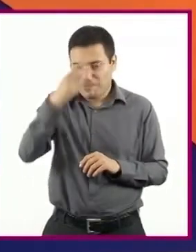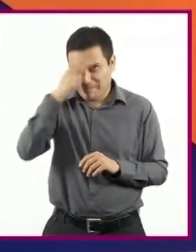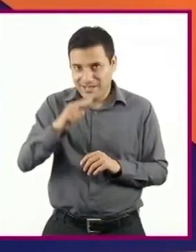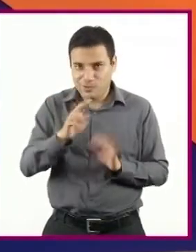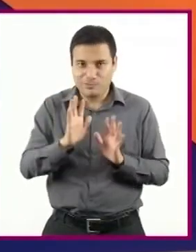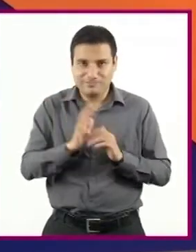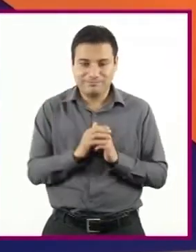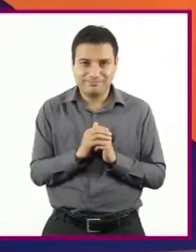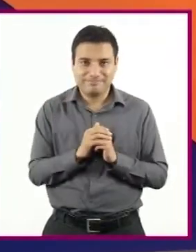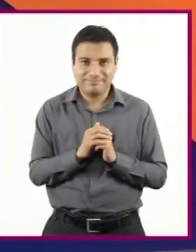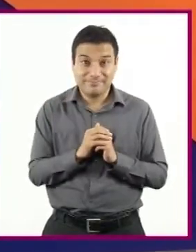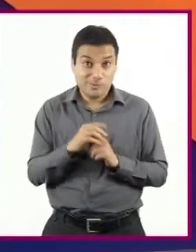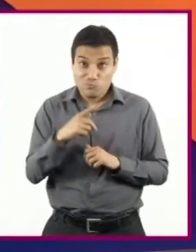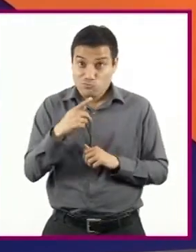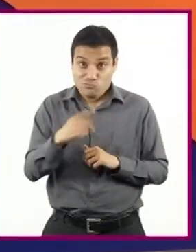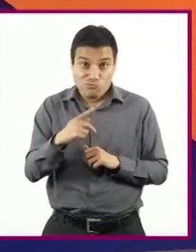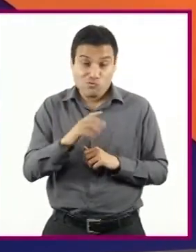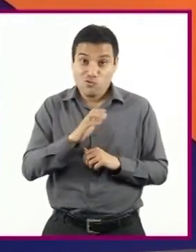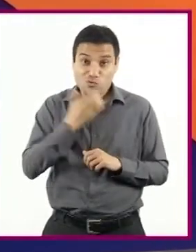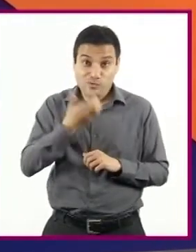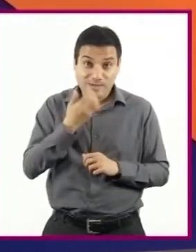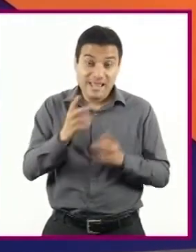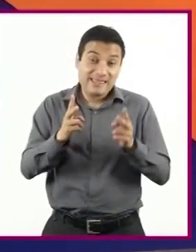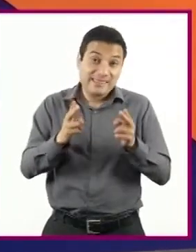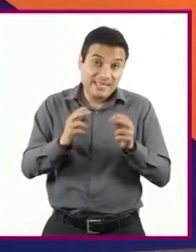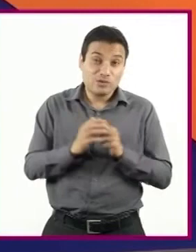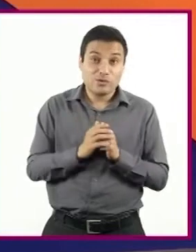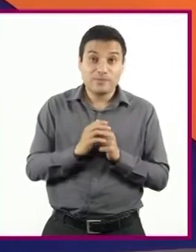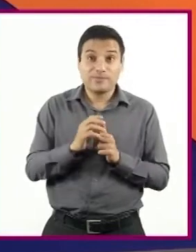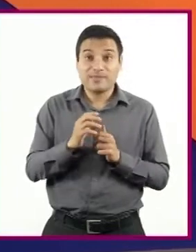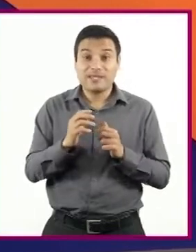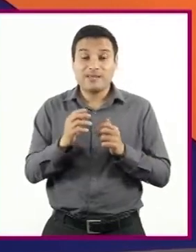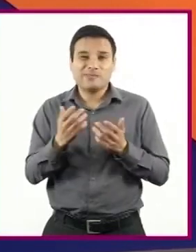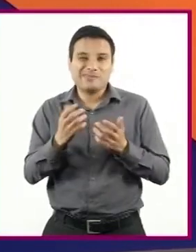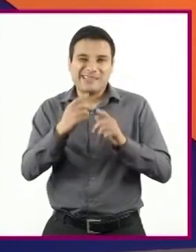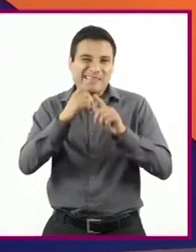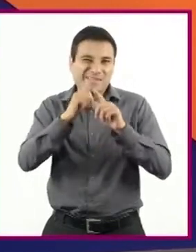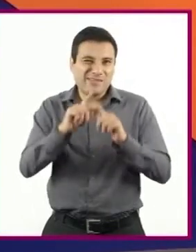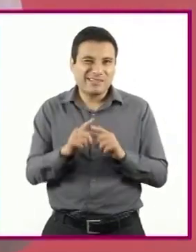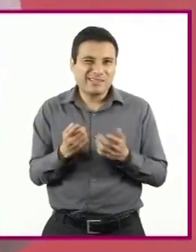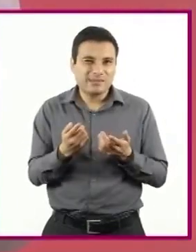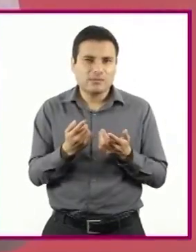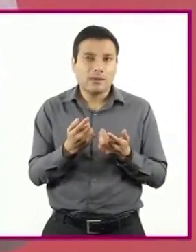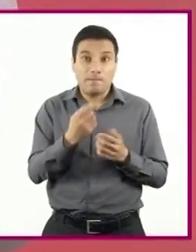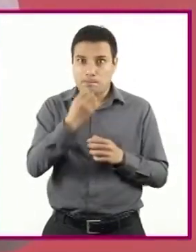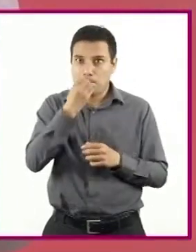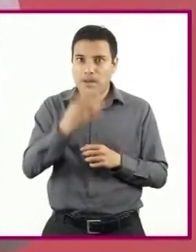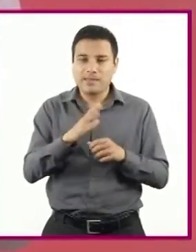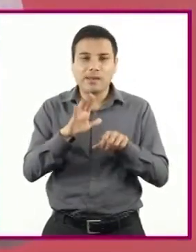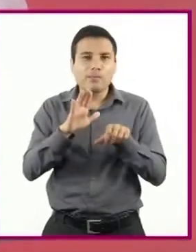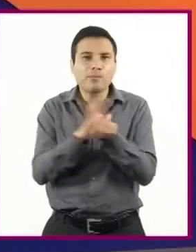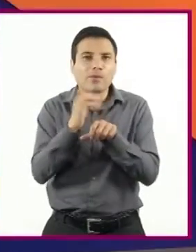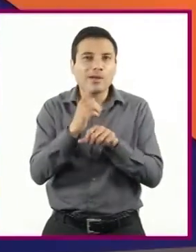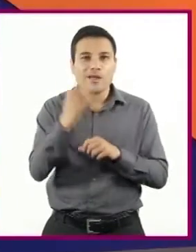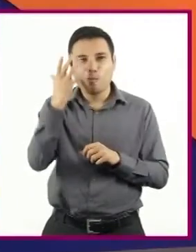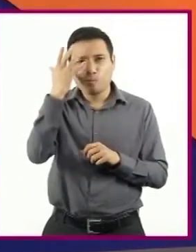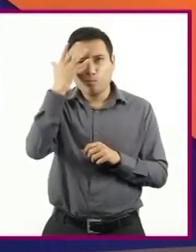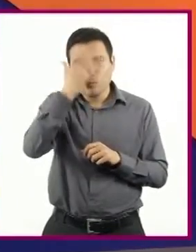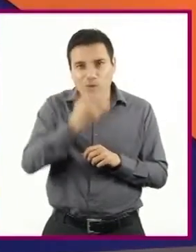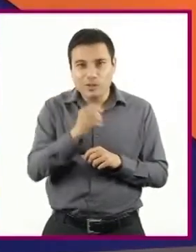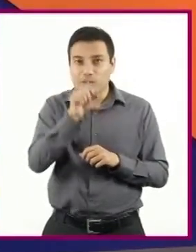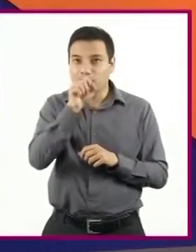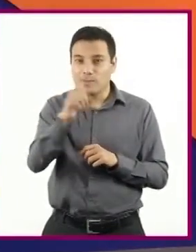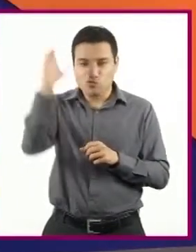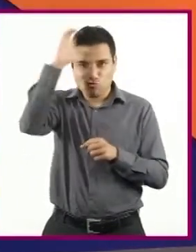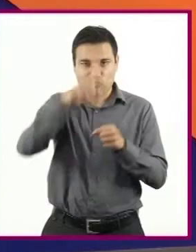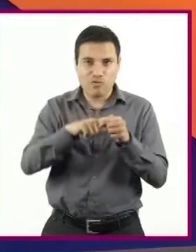español. Estos dichos, refranes y pregones se caracterizan porque combinan la creatividad, el toque personal, con la visión del